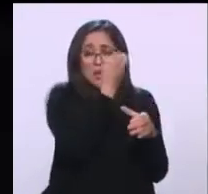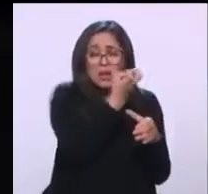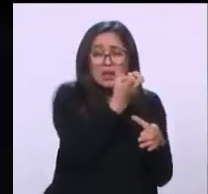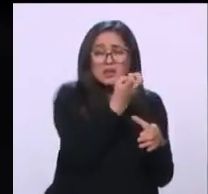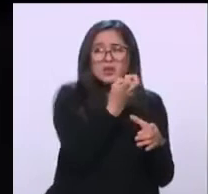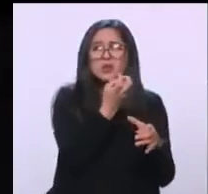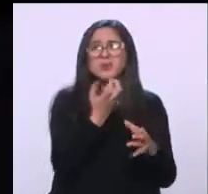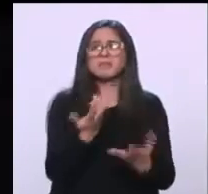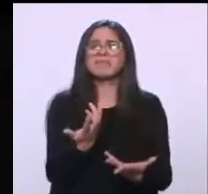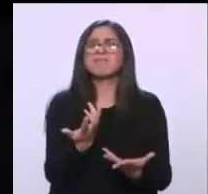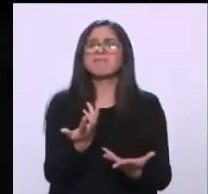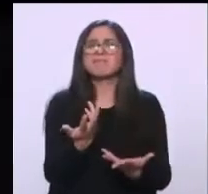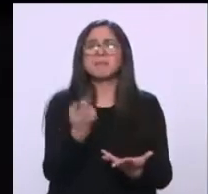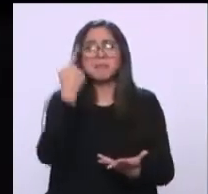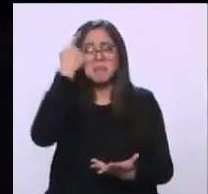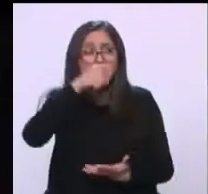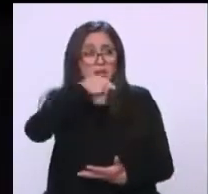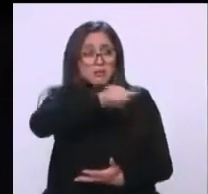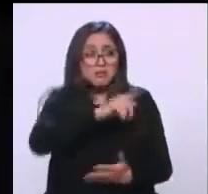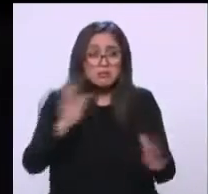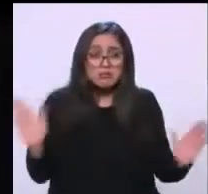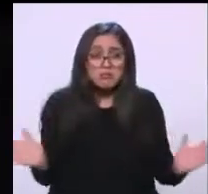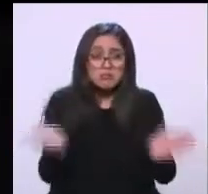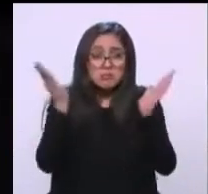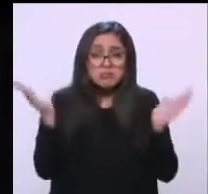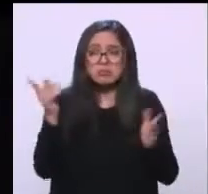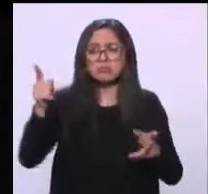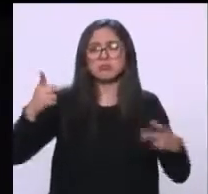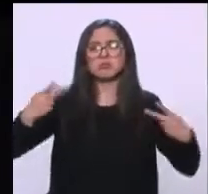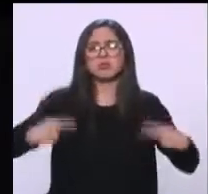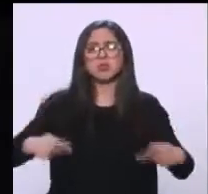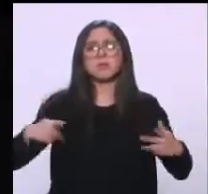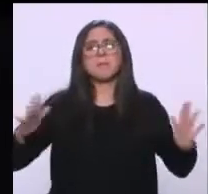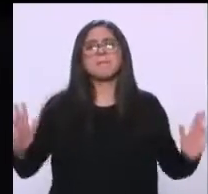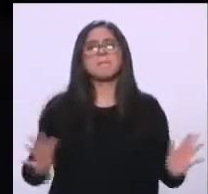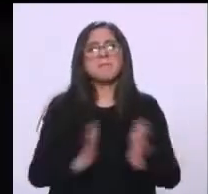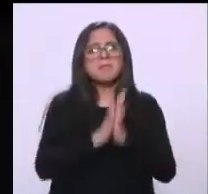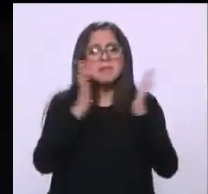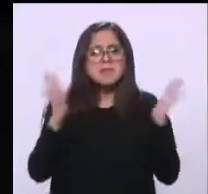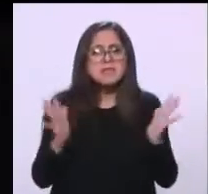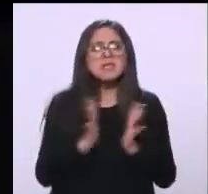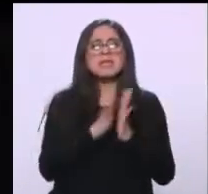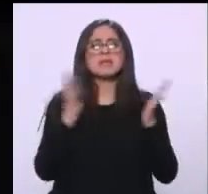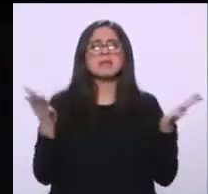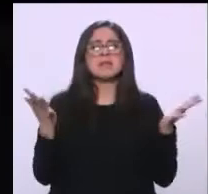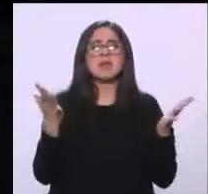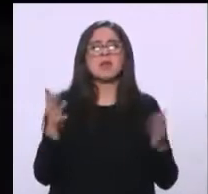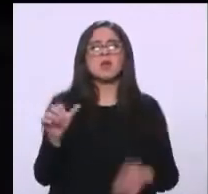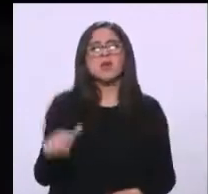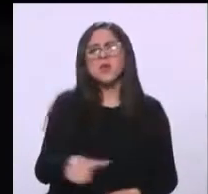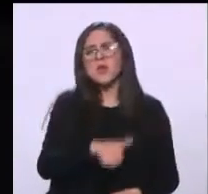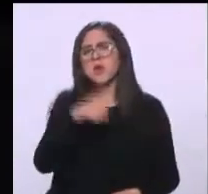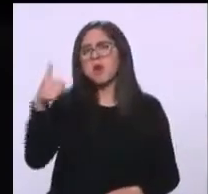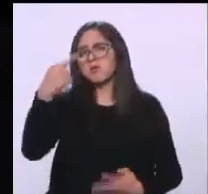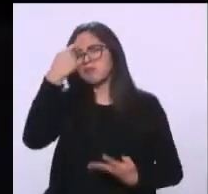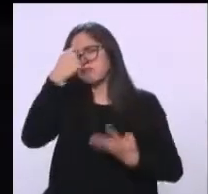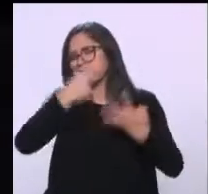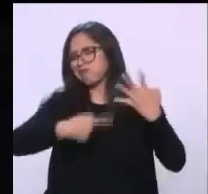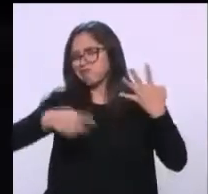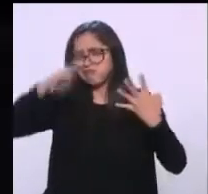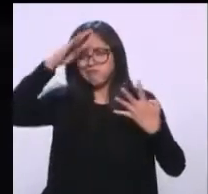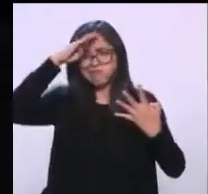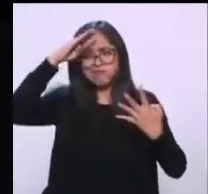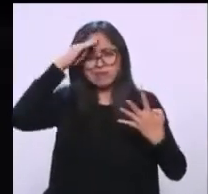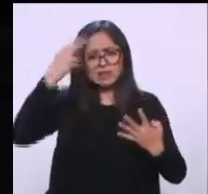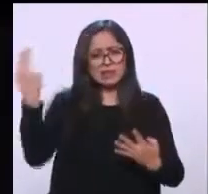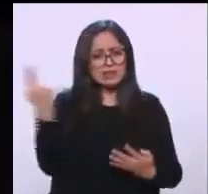se fomente que la gente participe y sobre todo que se le dé salida a la enorme cantidad de casos que se